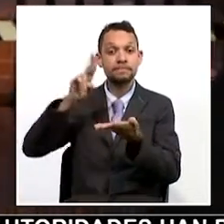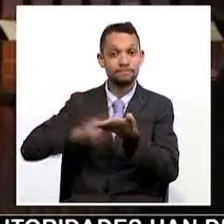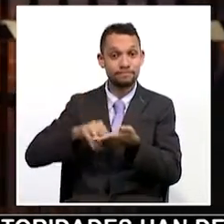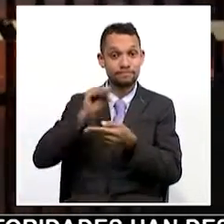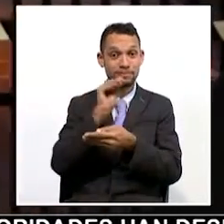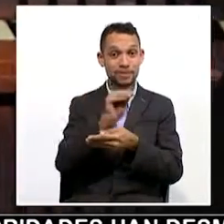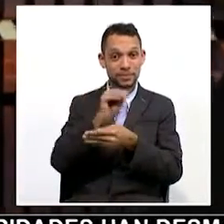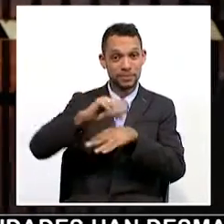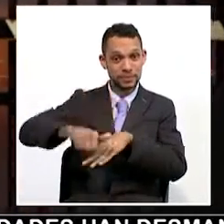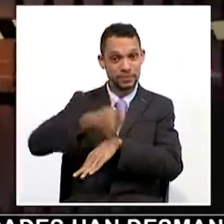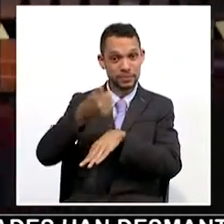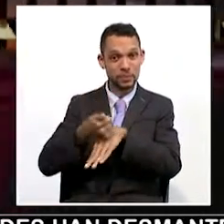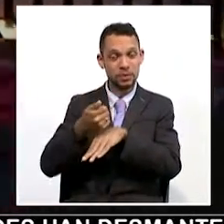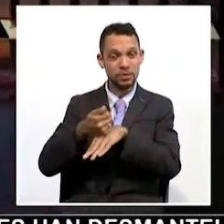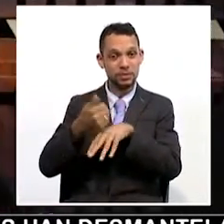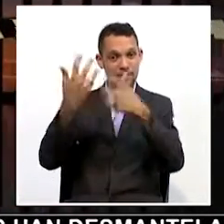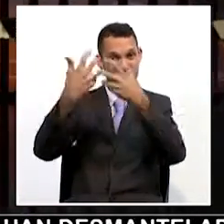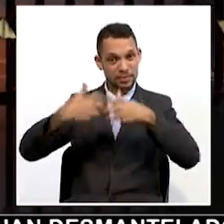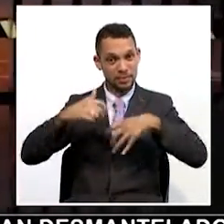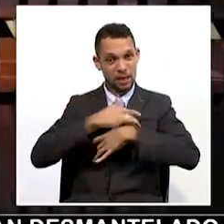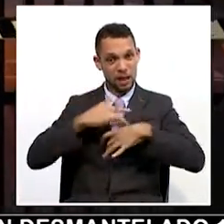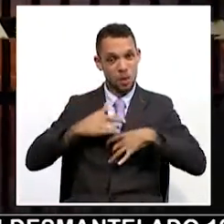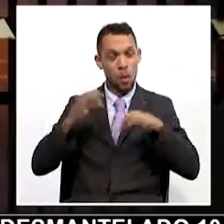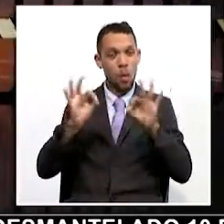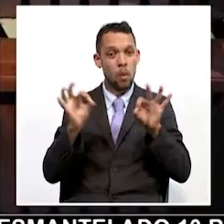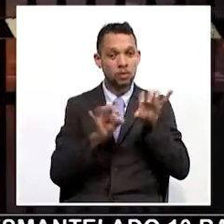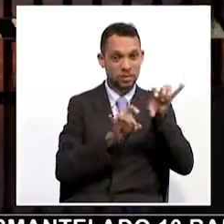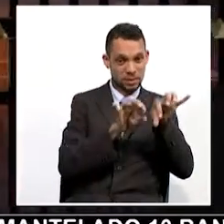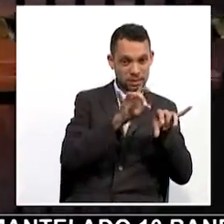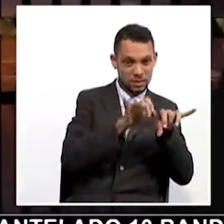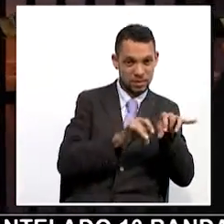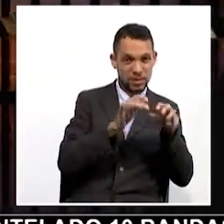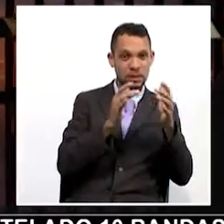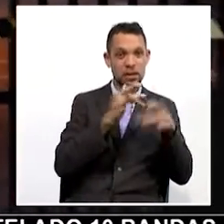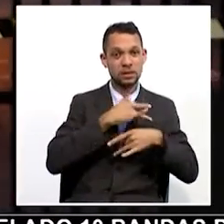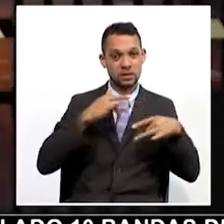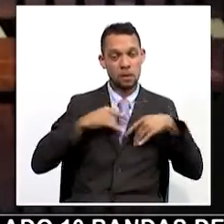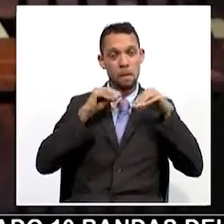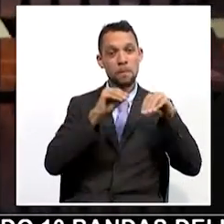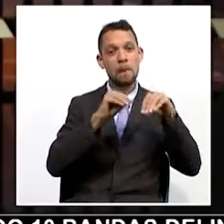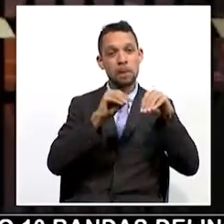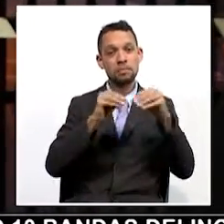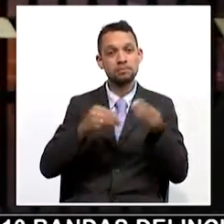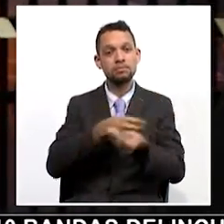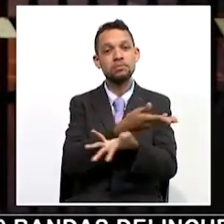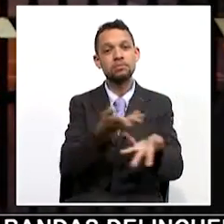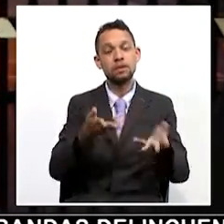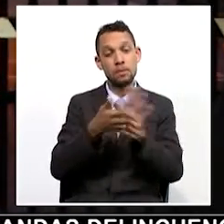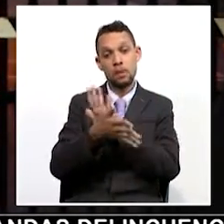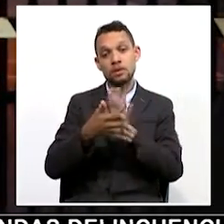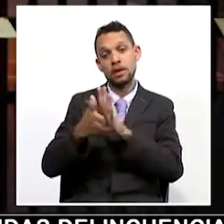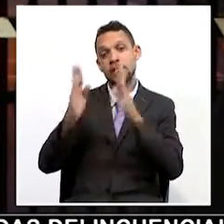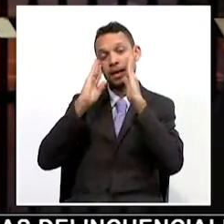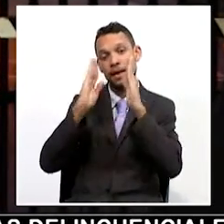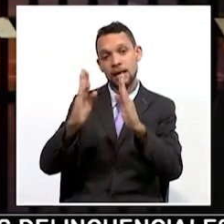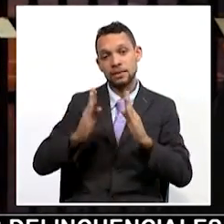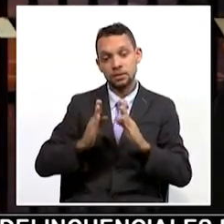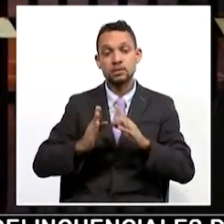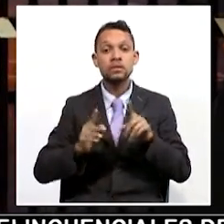Territorial, la Secretaría de Salud de Manizales está permanentemente publicando. ¿Qué pedimos también? Que la gente